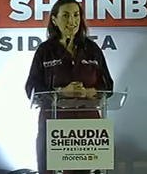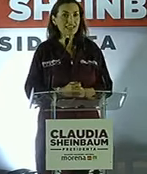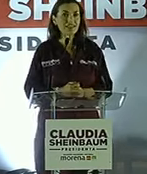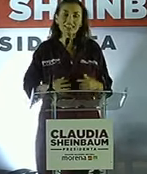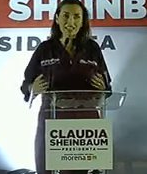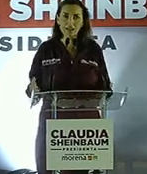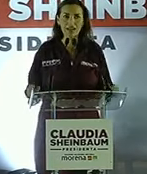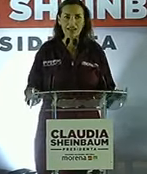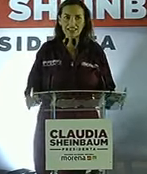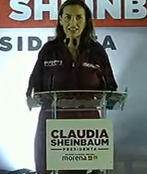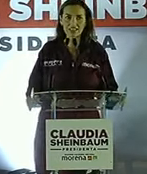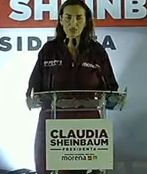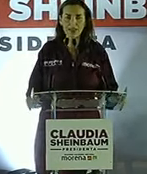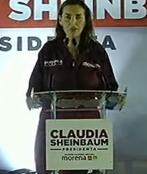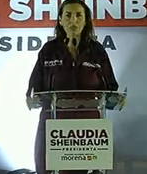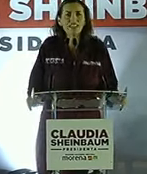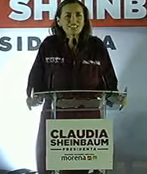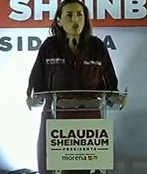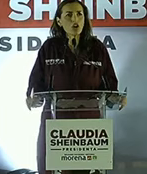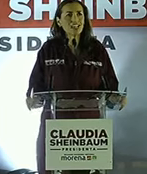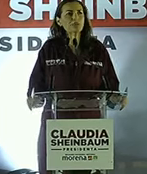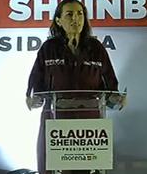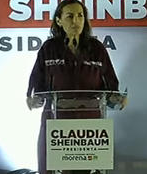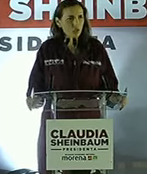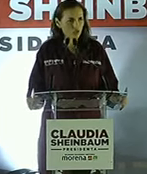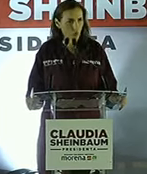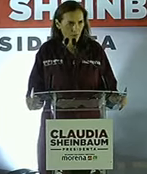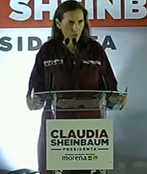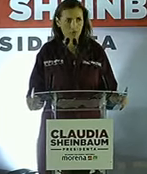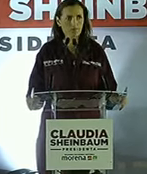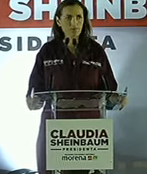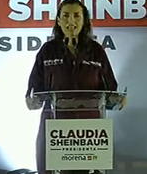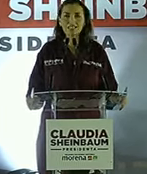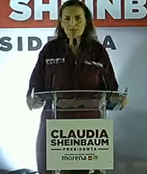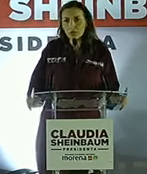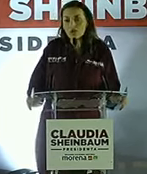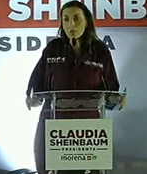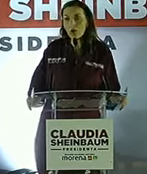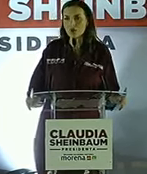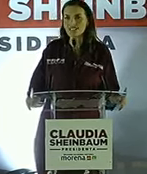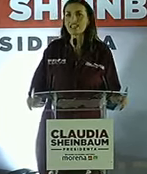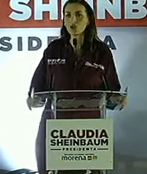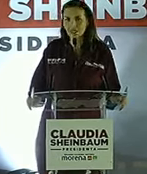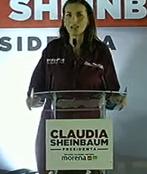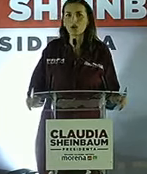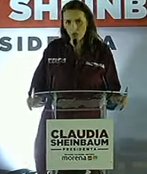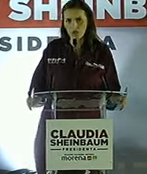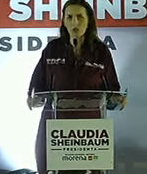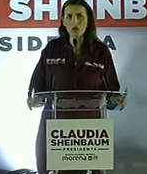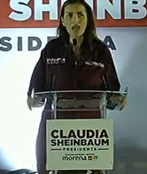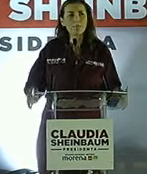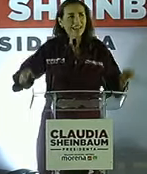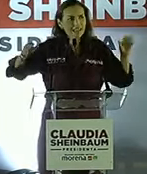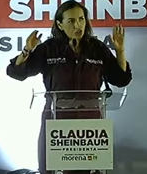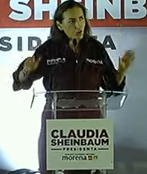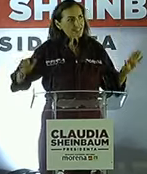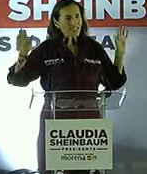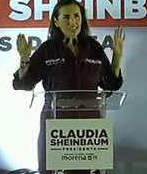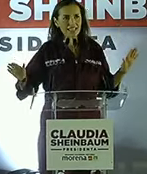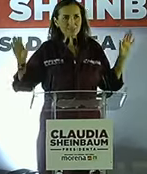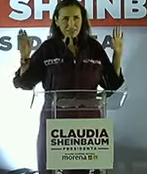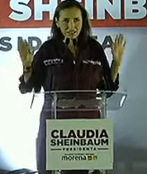de que va a ser una realidad de su mano por eso les pedimos su apoyo Les pedimos su apoyo este 2 de junio para